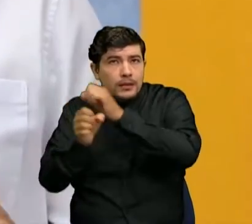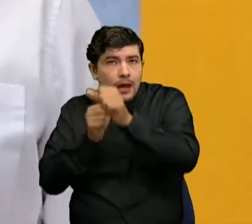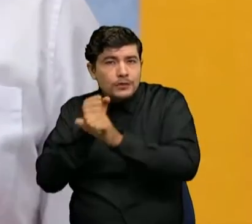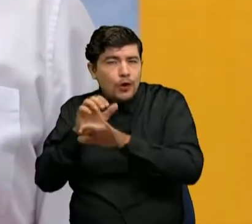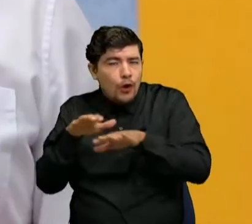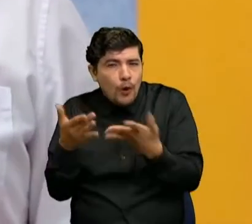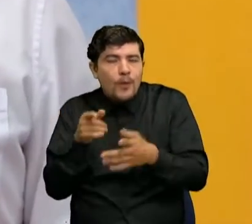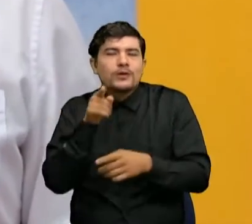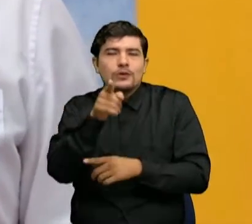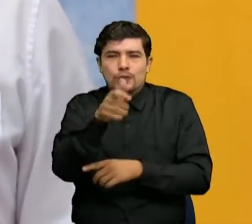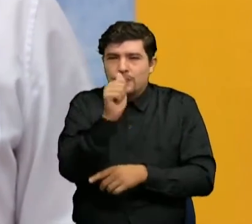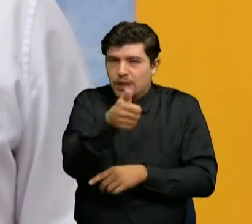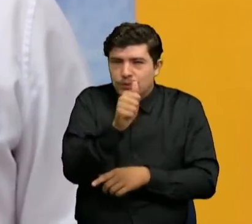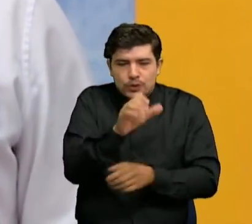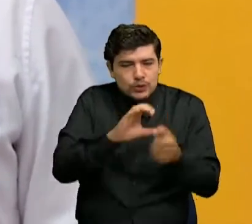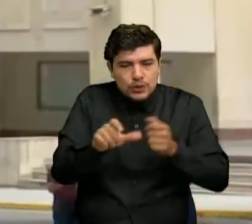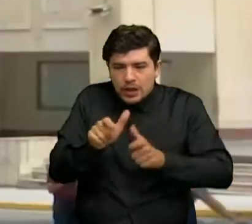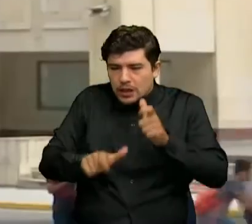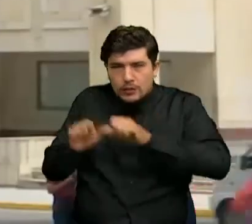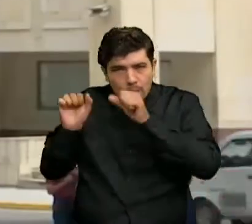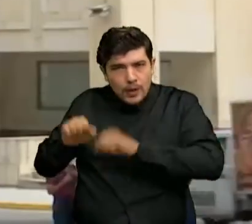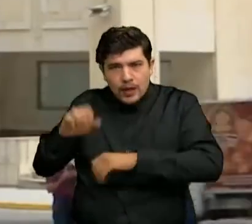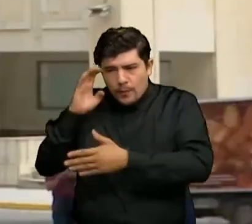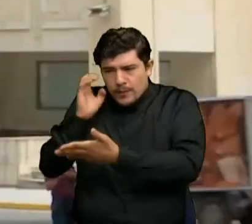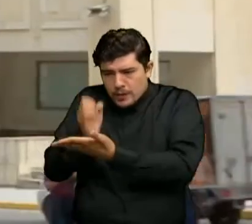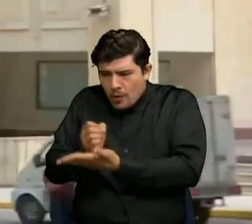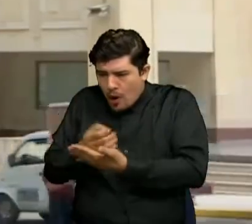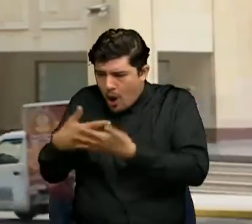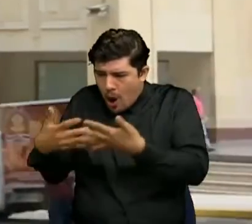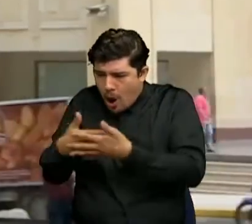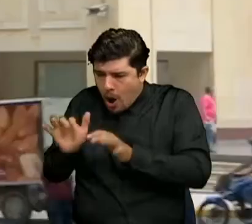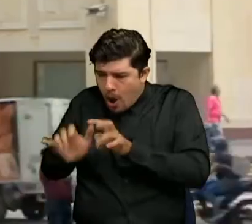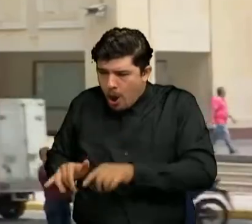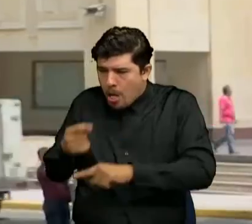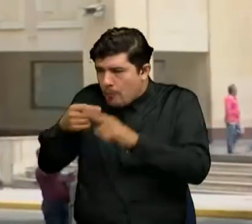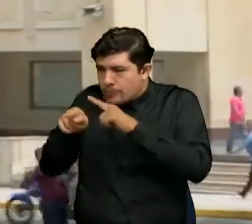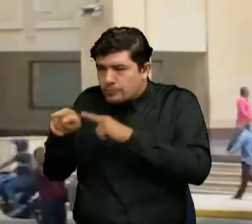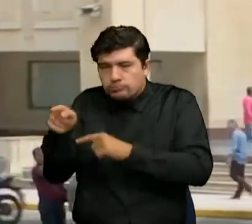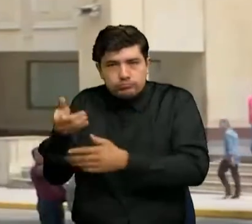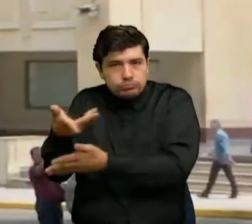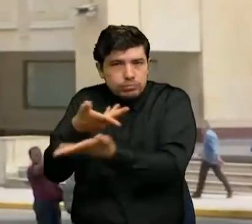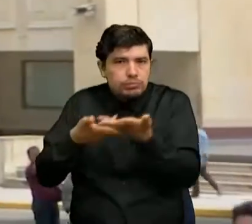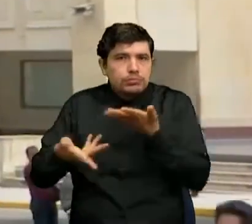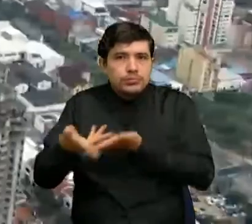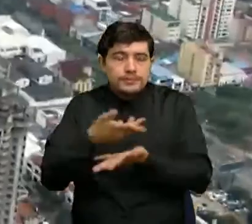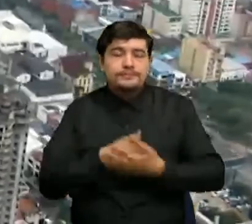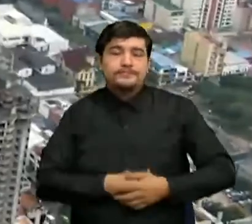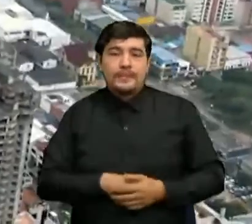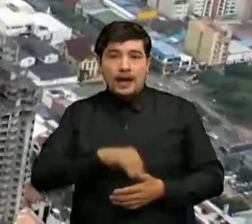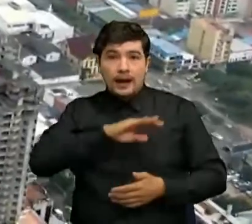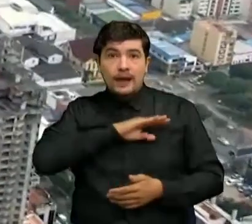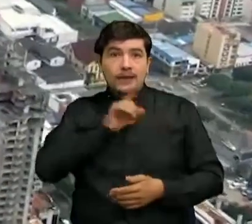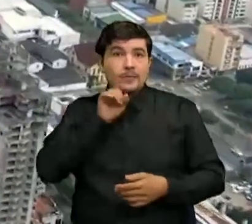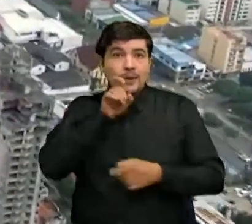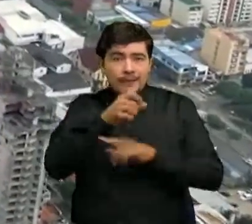que lo construyéramos de manera colectiva. Un gran esfuerzo que realiza la Alcaldía de Bucaramanga, pues no todos los días